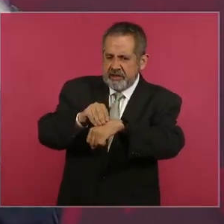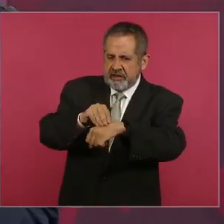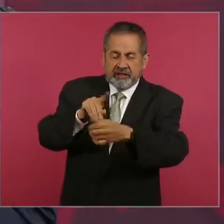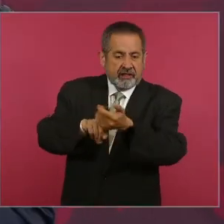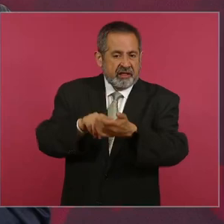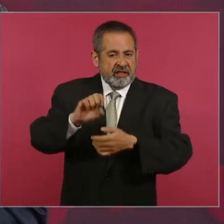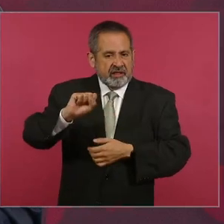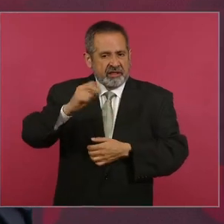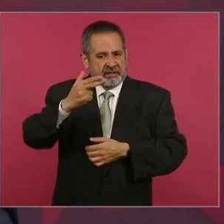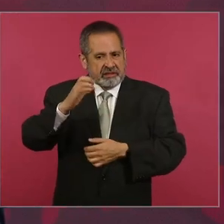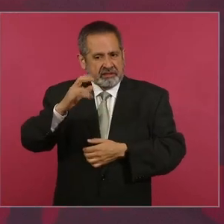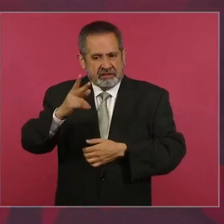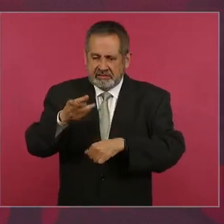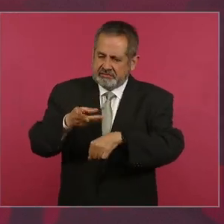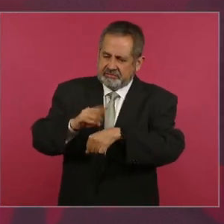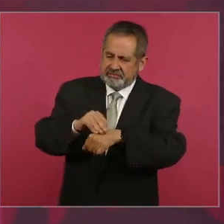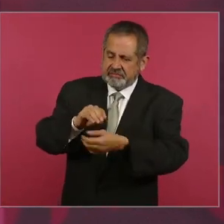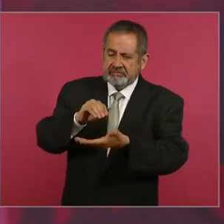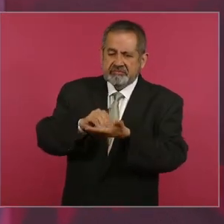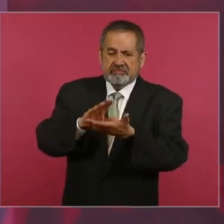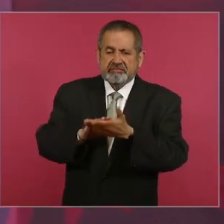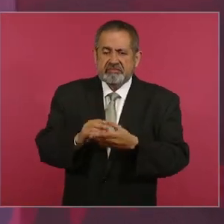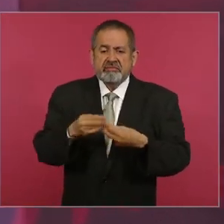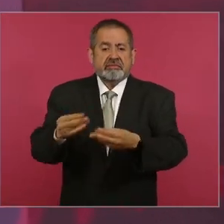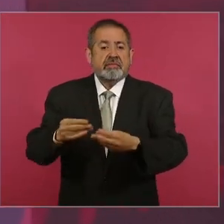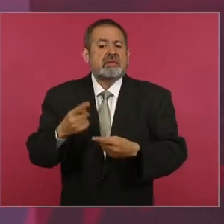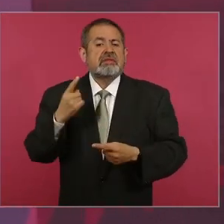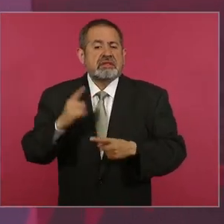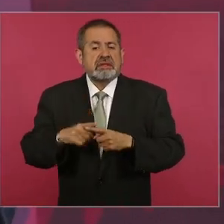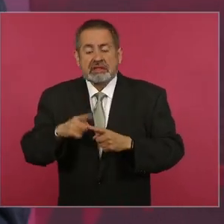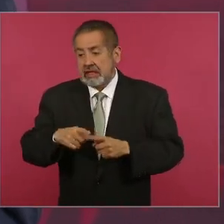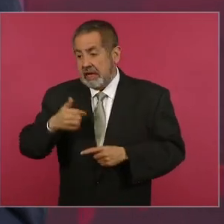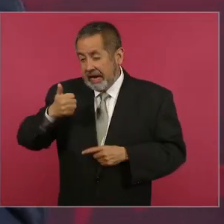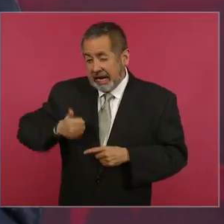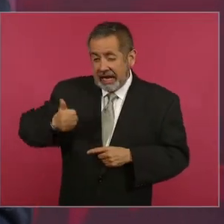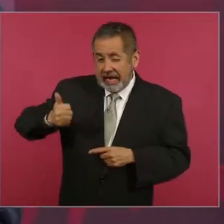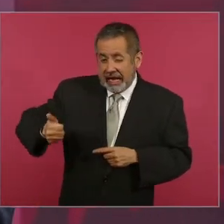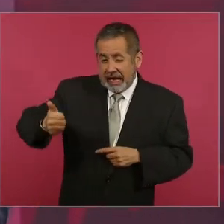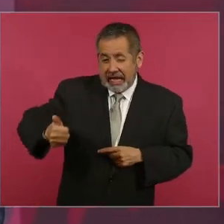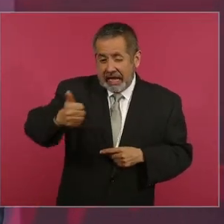Hacienda, para que cada diputado